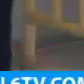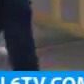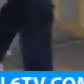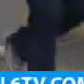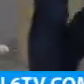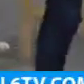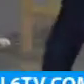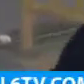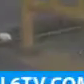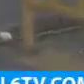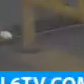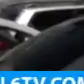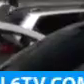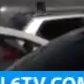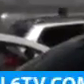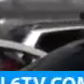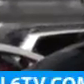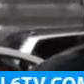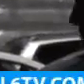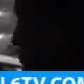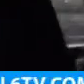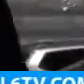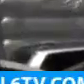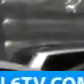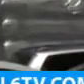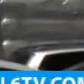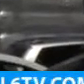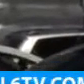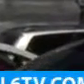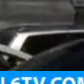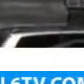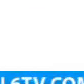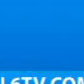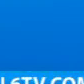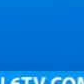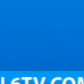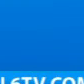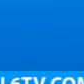a quién se le atendería y a quién no. Reportó para Canal 6, Cecilia González.